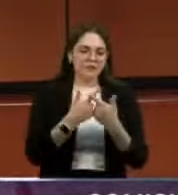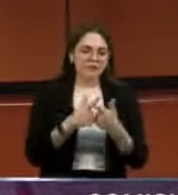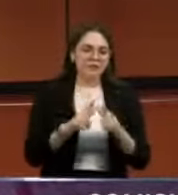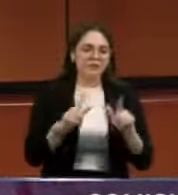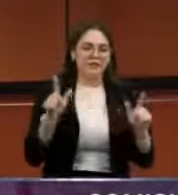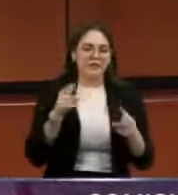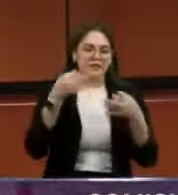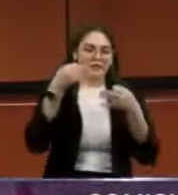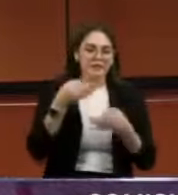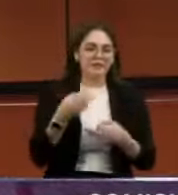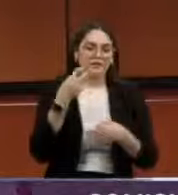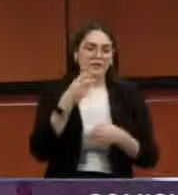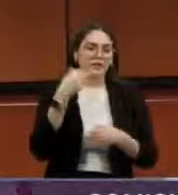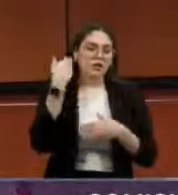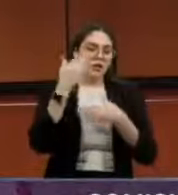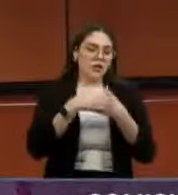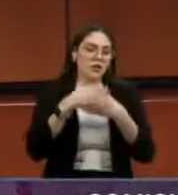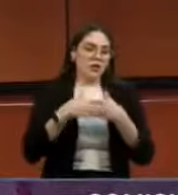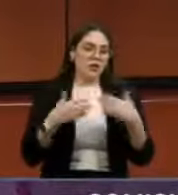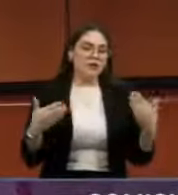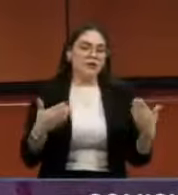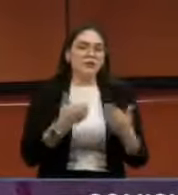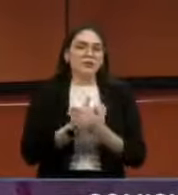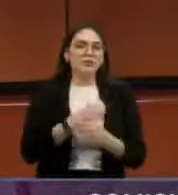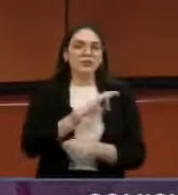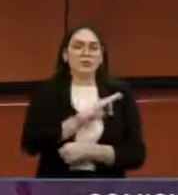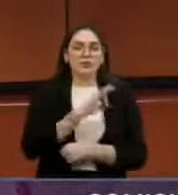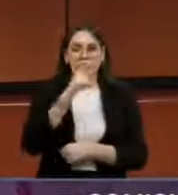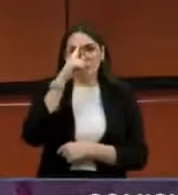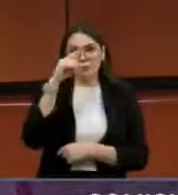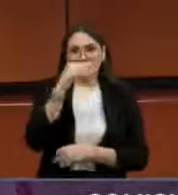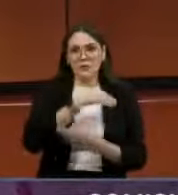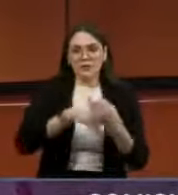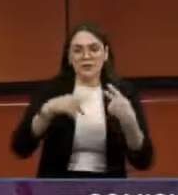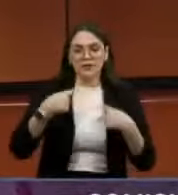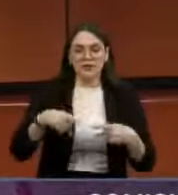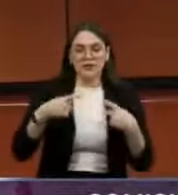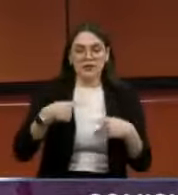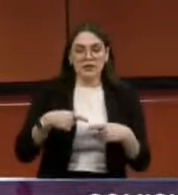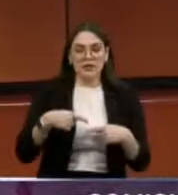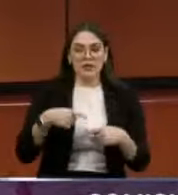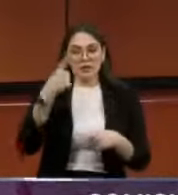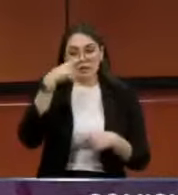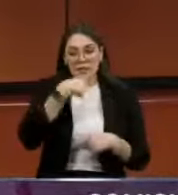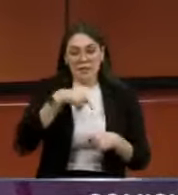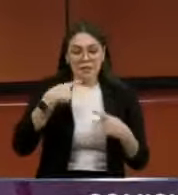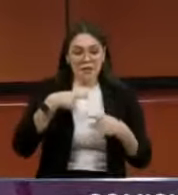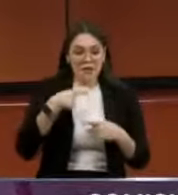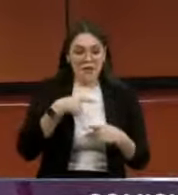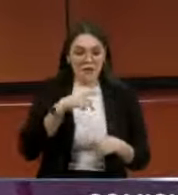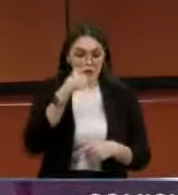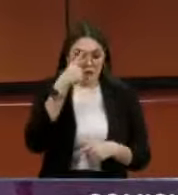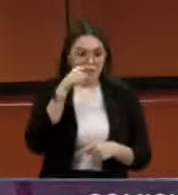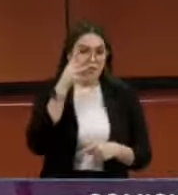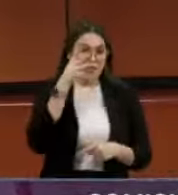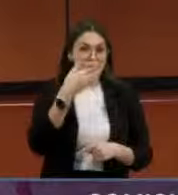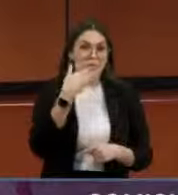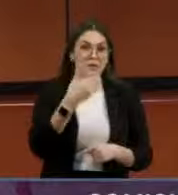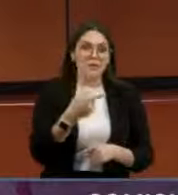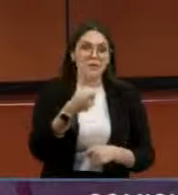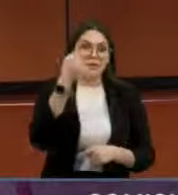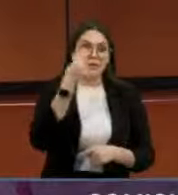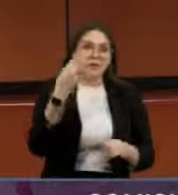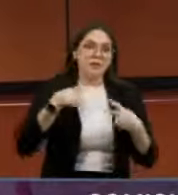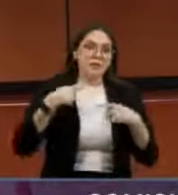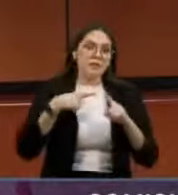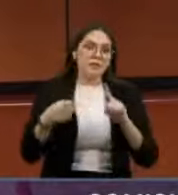patria que alcance para todos y todas, porque por el bien de México, primero los pobres.